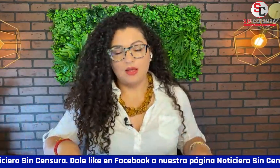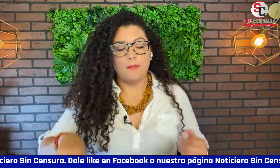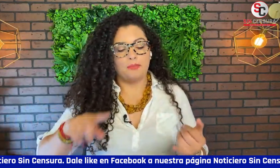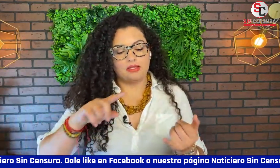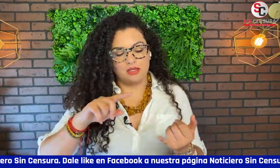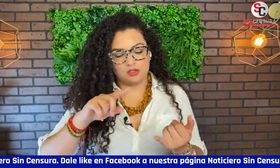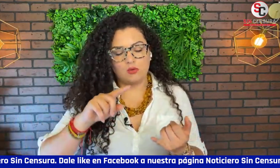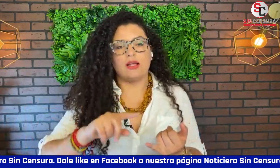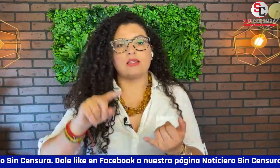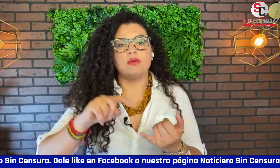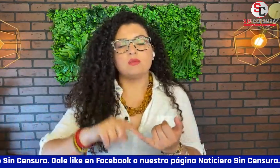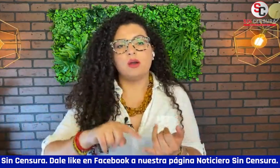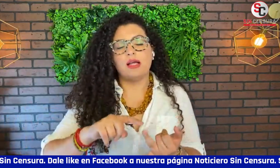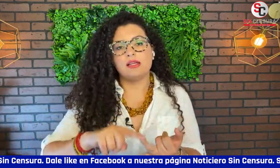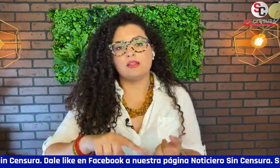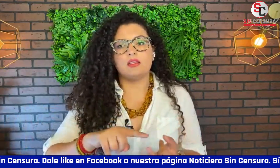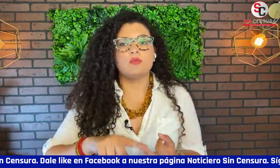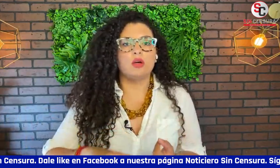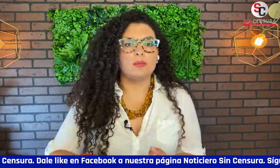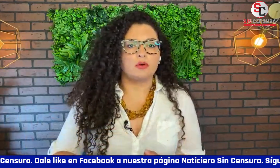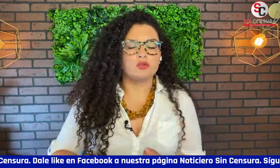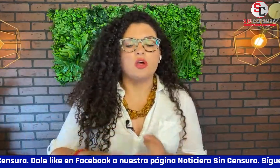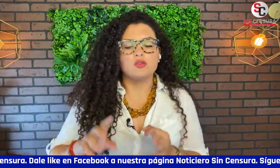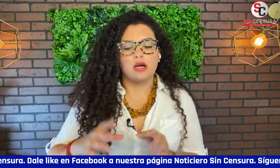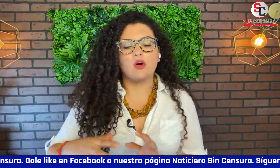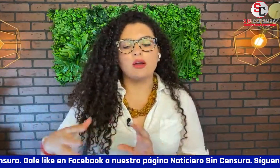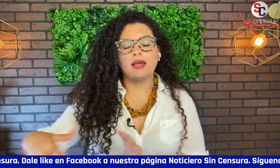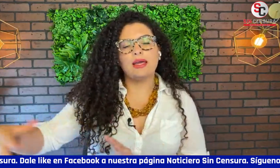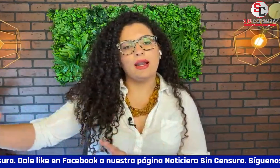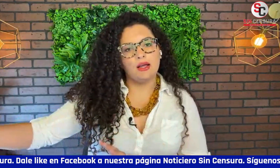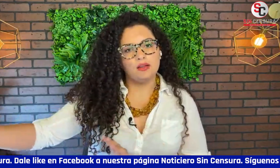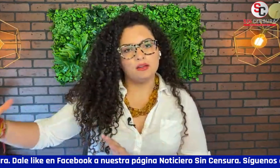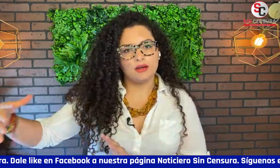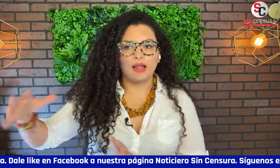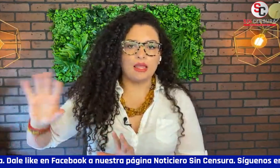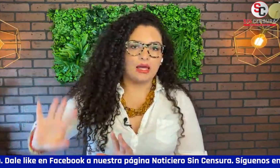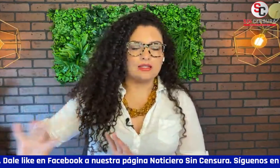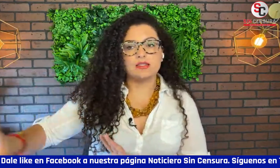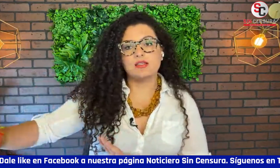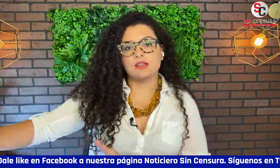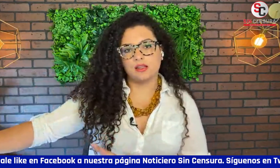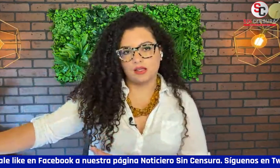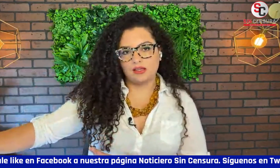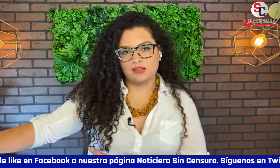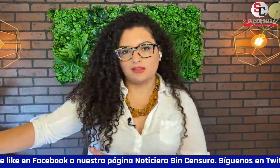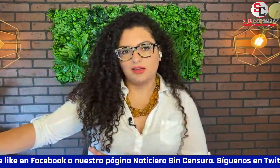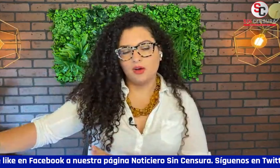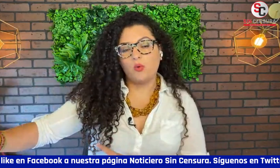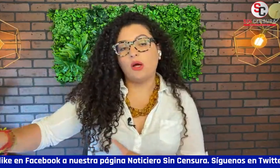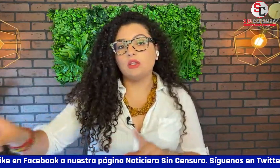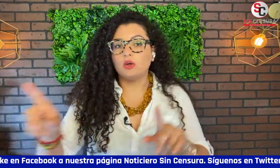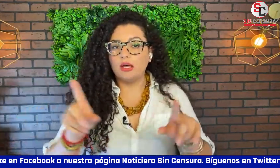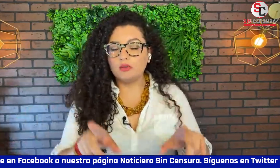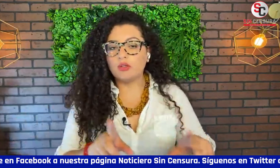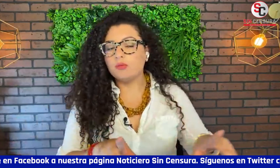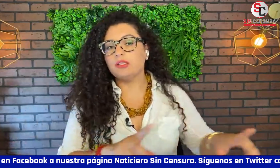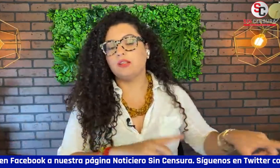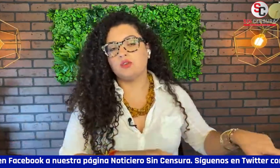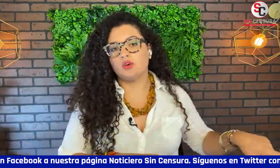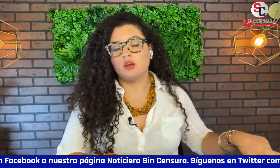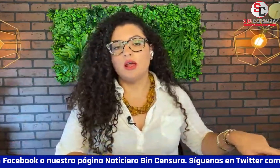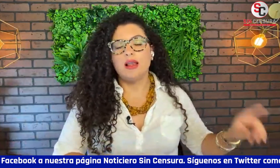además va a hacer escuelas de béisbol, atletismo y box? O sea, ¿con qué cara criticas estas estrategias cuando en